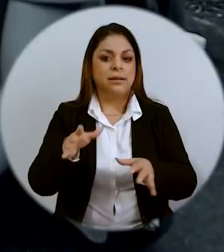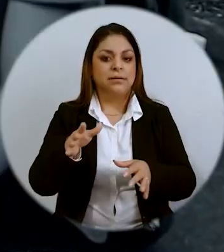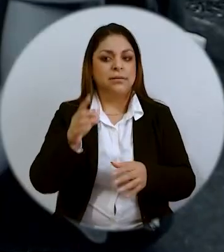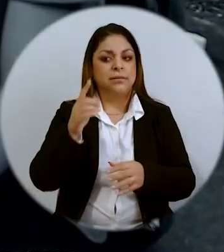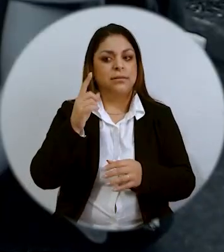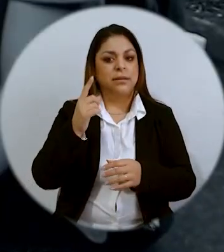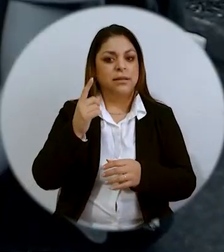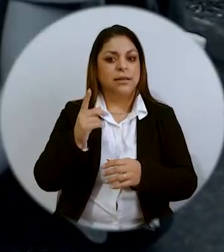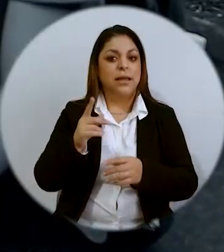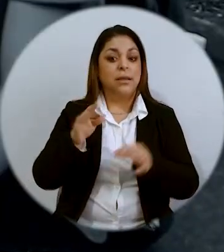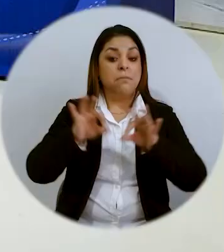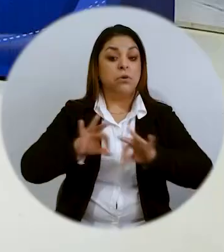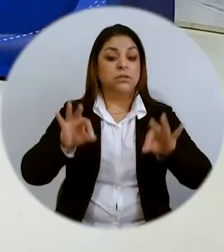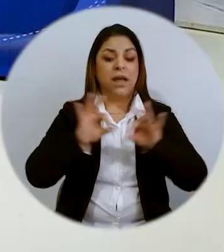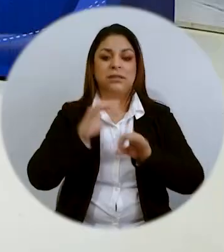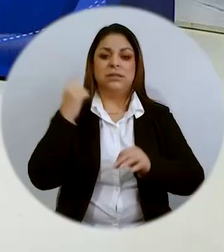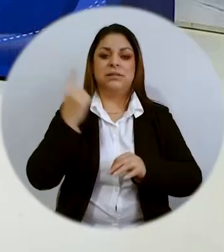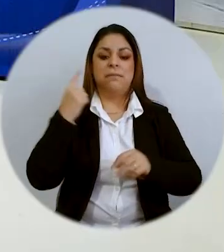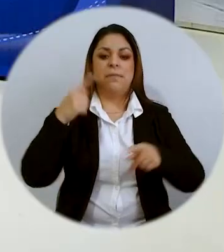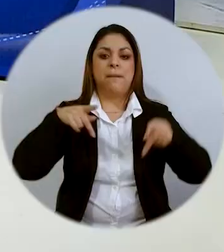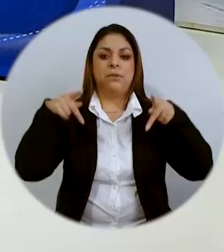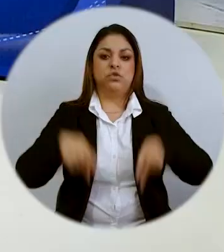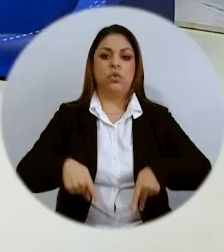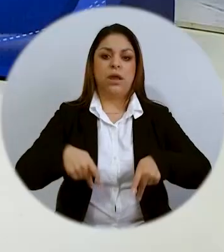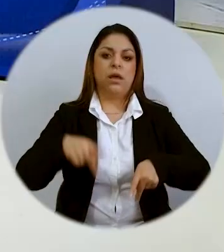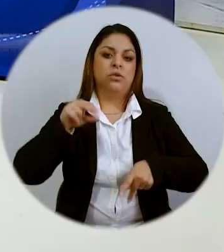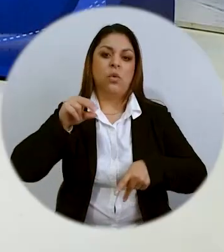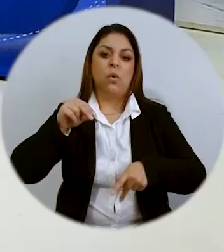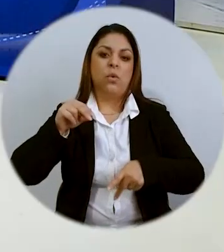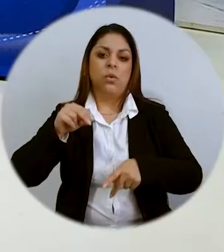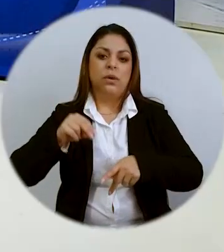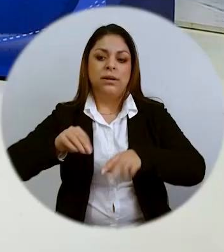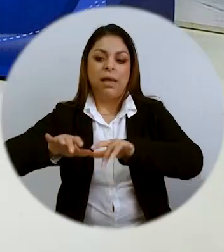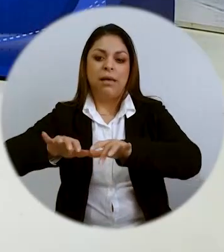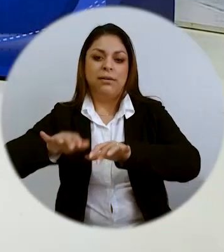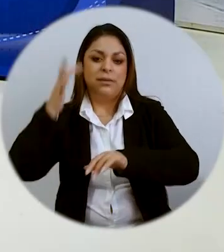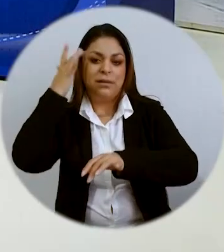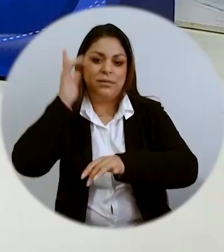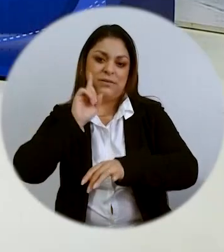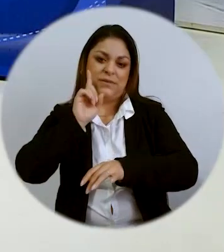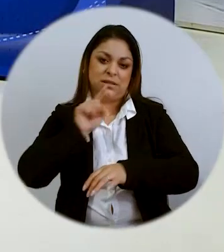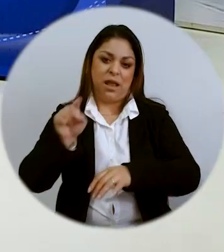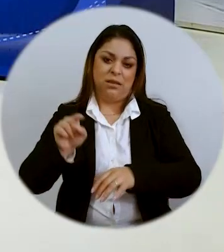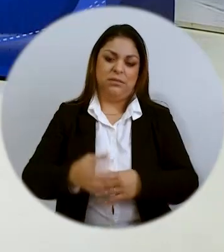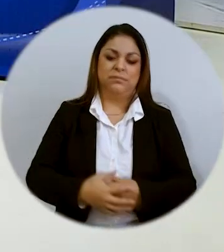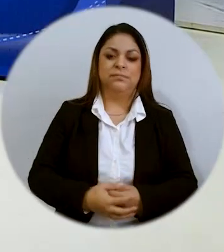al final es pues la persona? Siempre la persona. Sí. Precisamente,